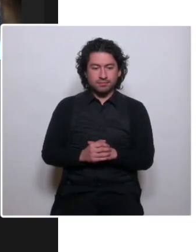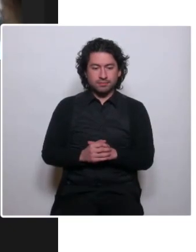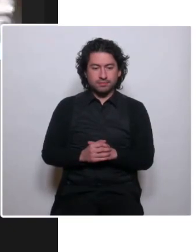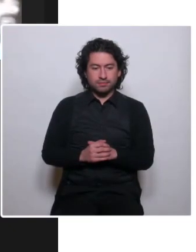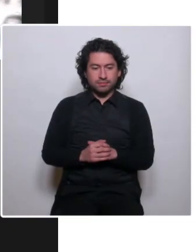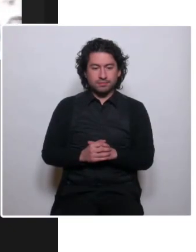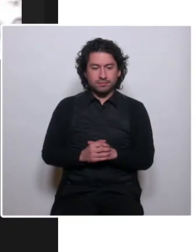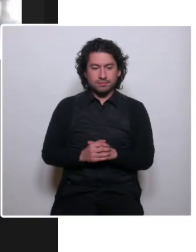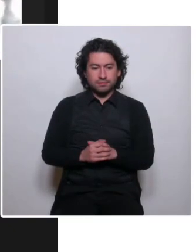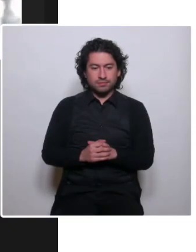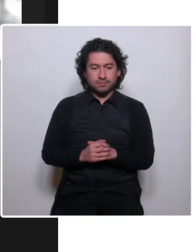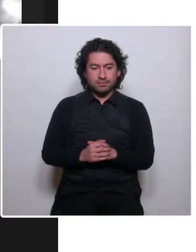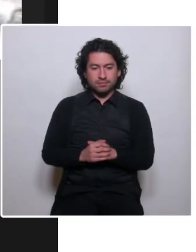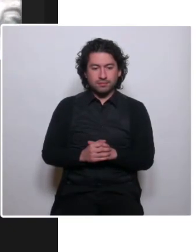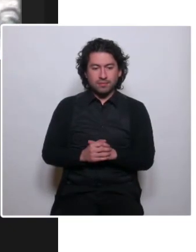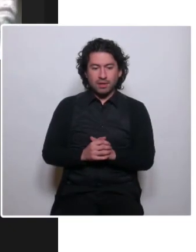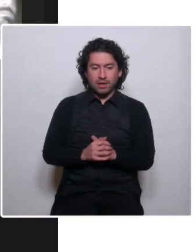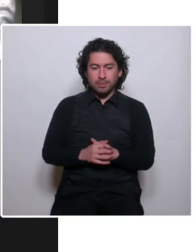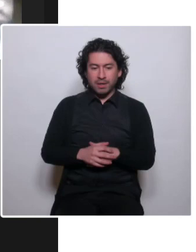Señor Fuad Chaín.